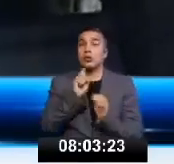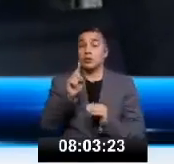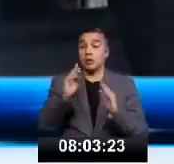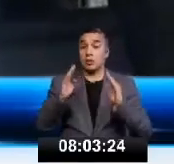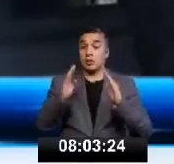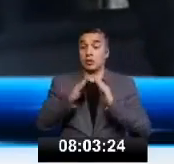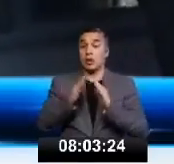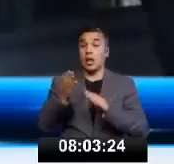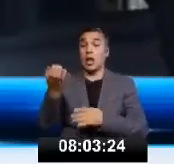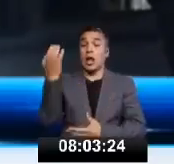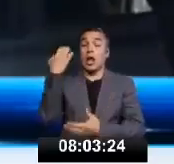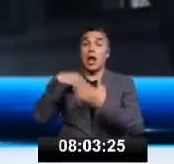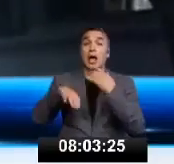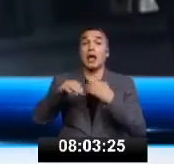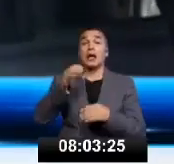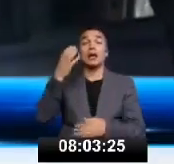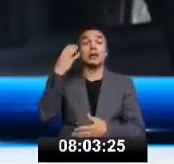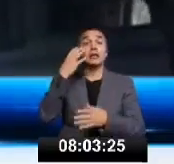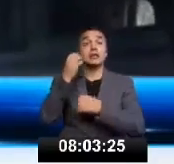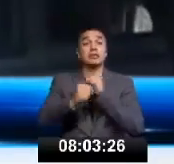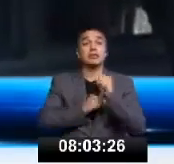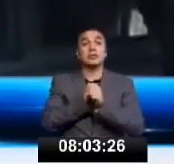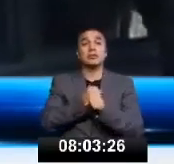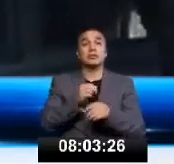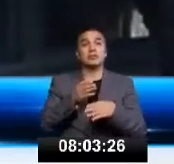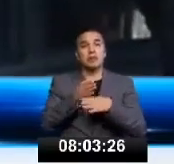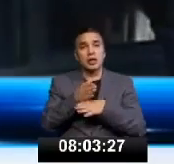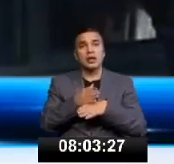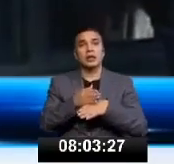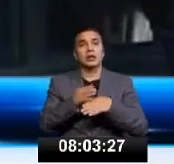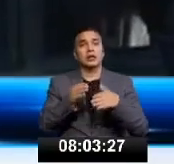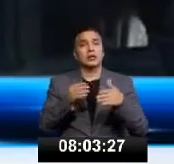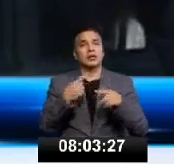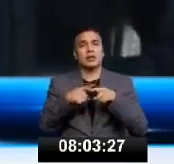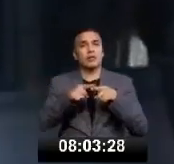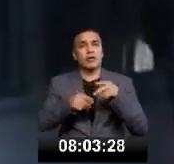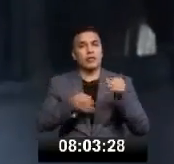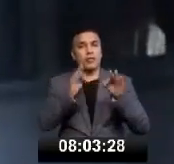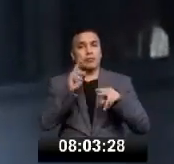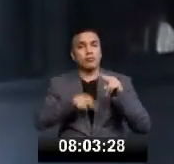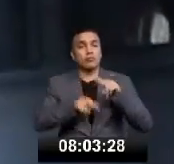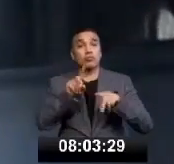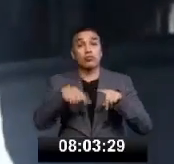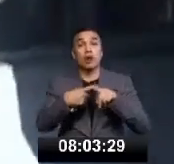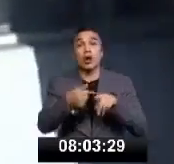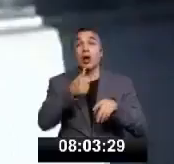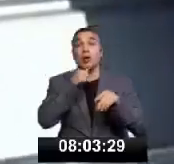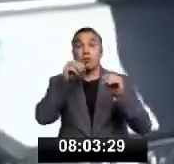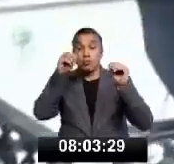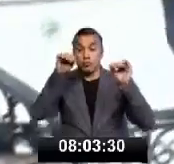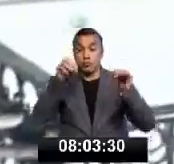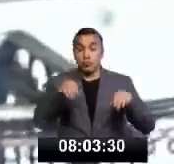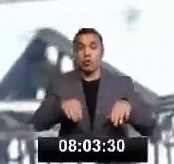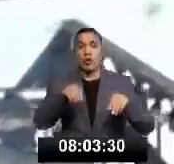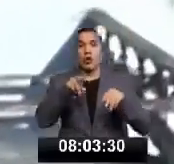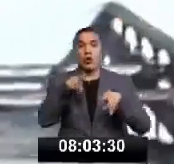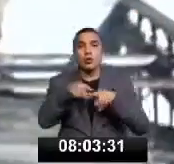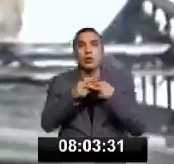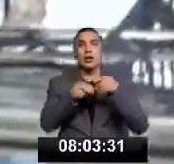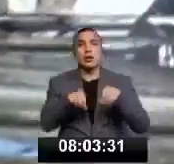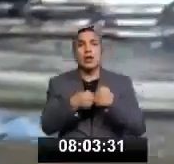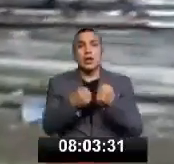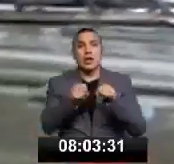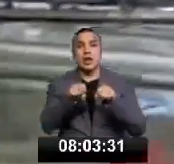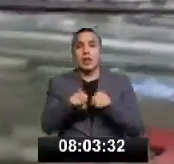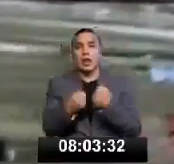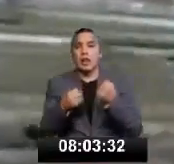estas casas antiguas son construidas con adobe, madera, teja, y esto con la filtración del agua empieza a deteriorar sus